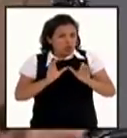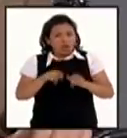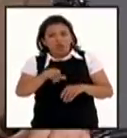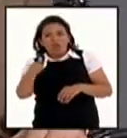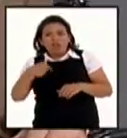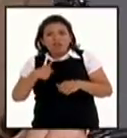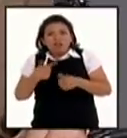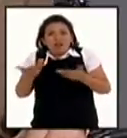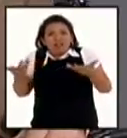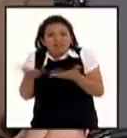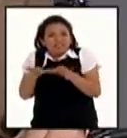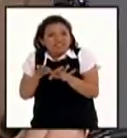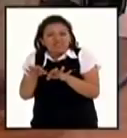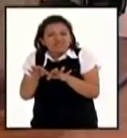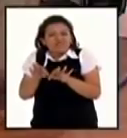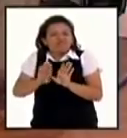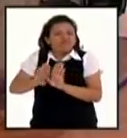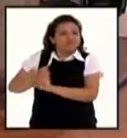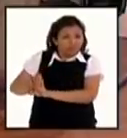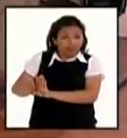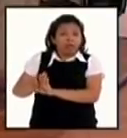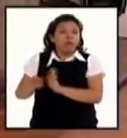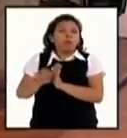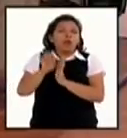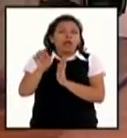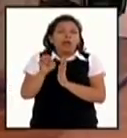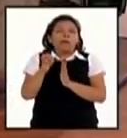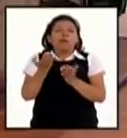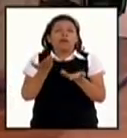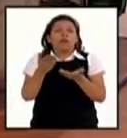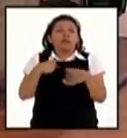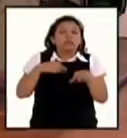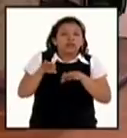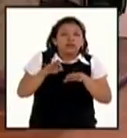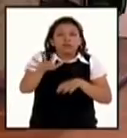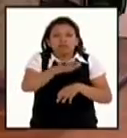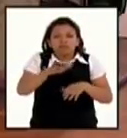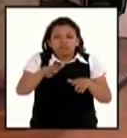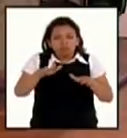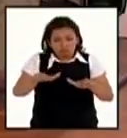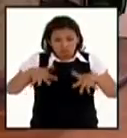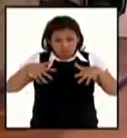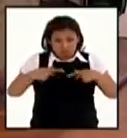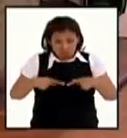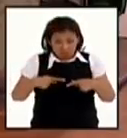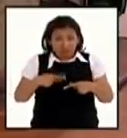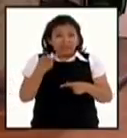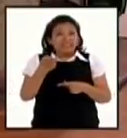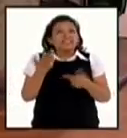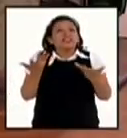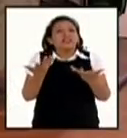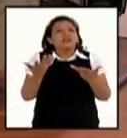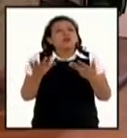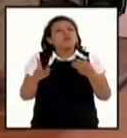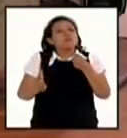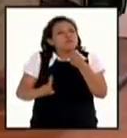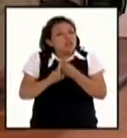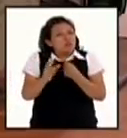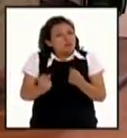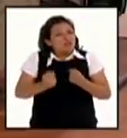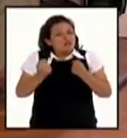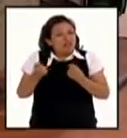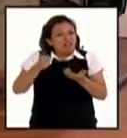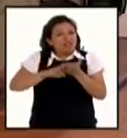servicio como algo de servicio público. Y esto genera daños muy fuertes